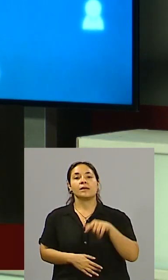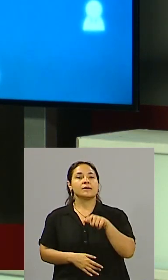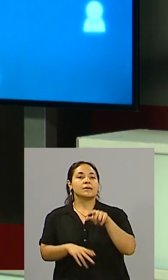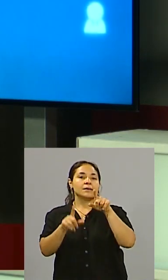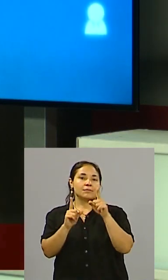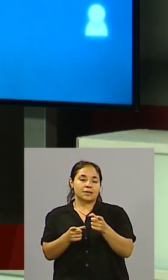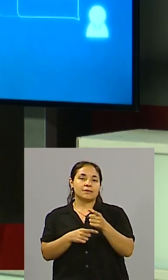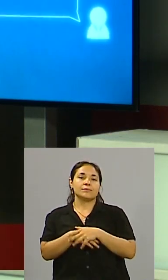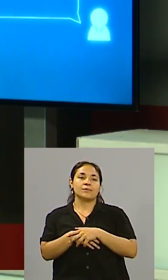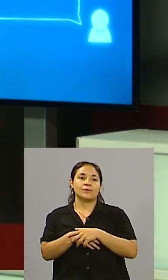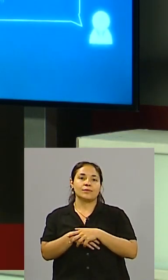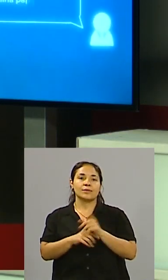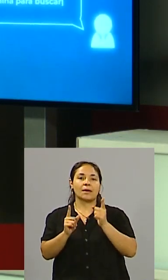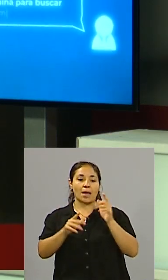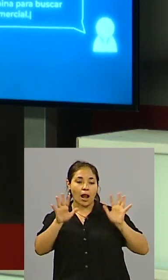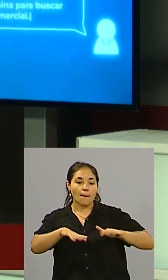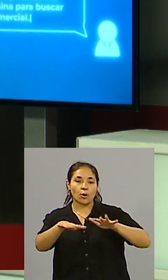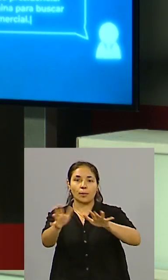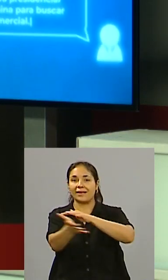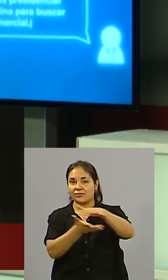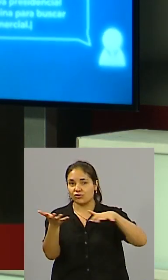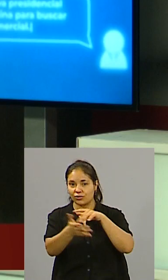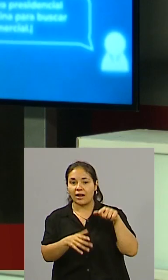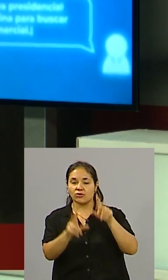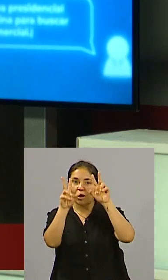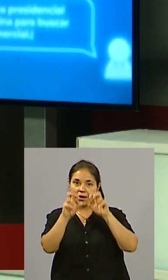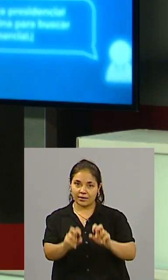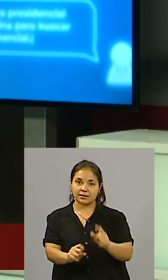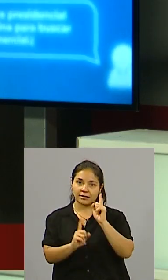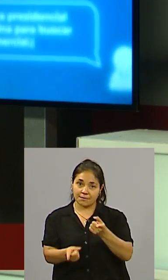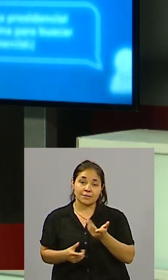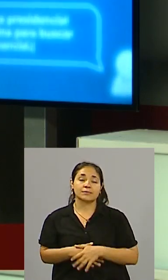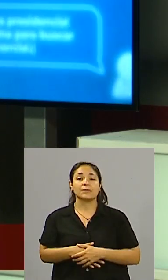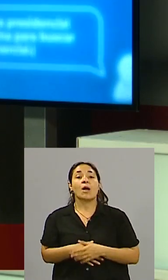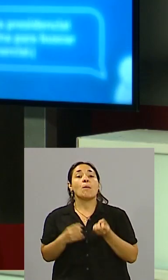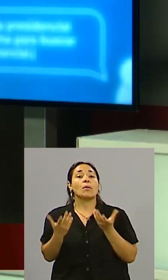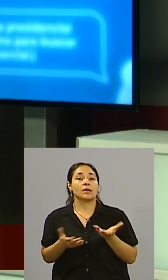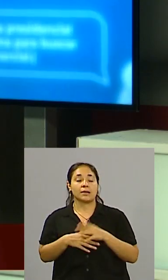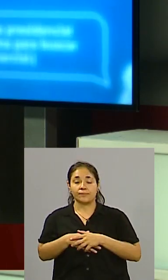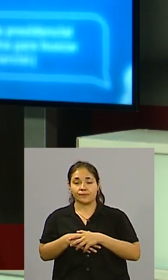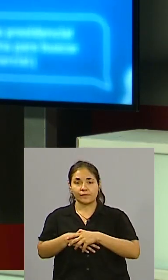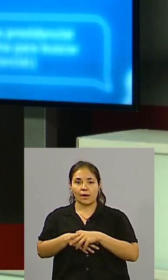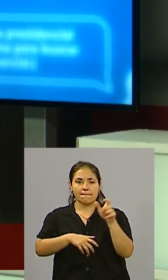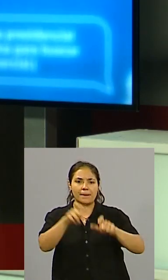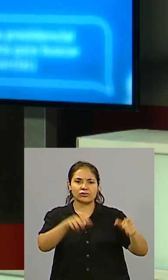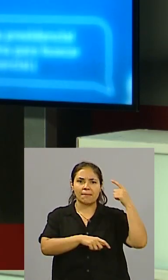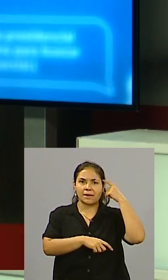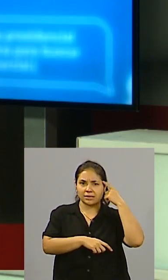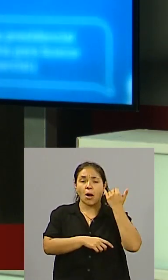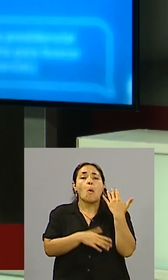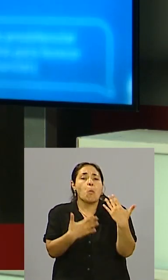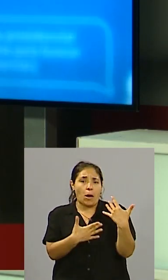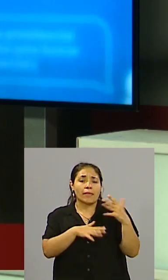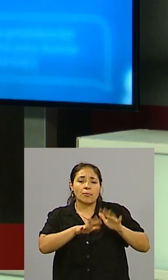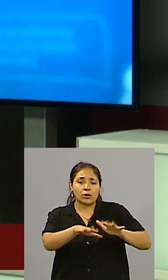de la protesta social, que también digo es para analizar, porque muchos entienden que existe ese derecho a la protesta,